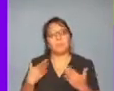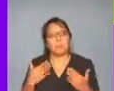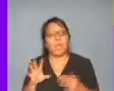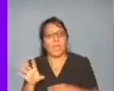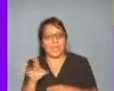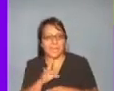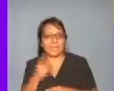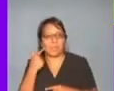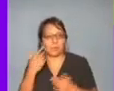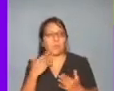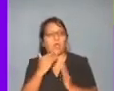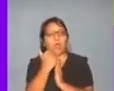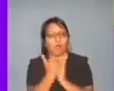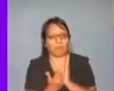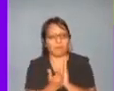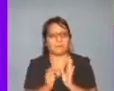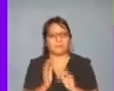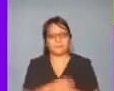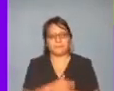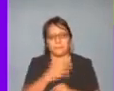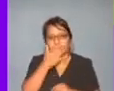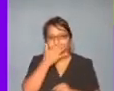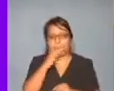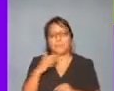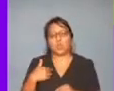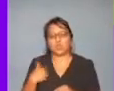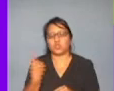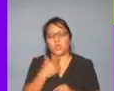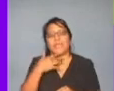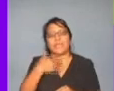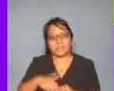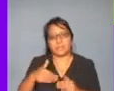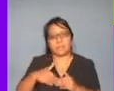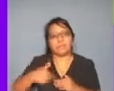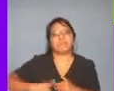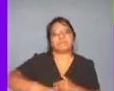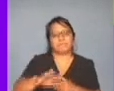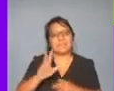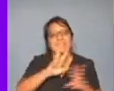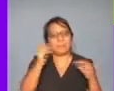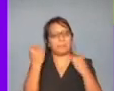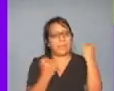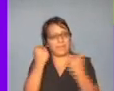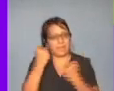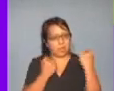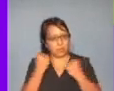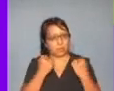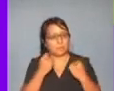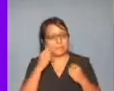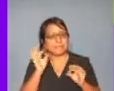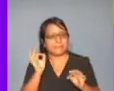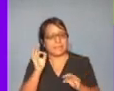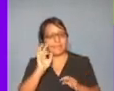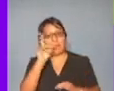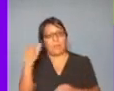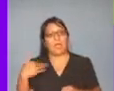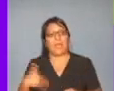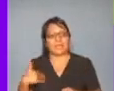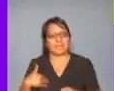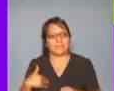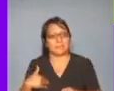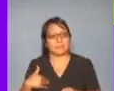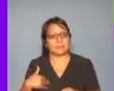Jujuy con estas promociones. Entendemos que lo que viene hacia adelante en materia económica a nivel de país está un